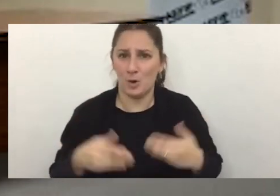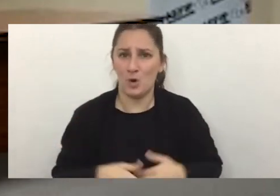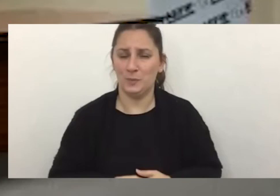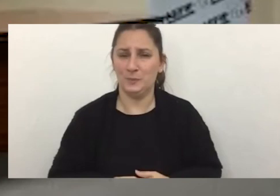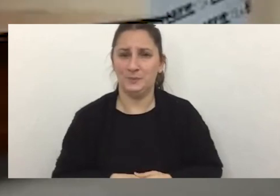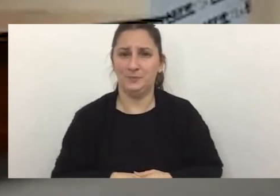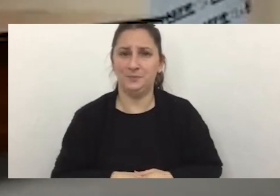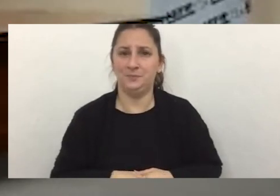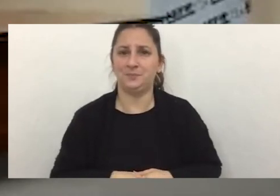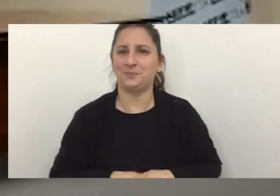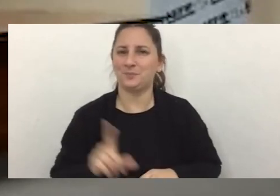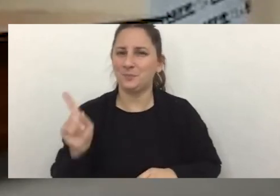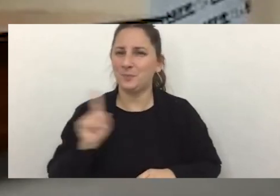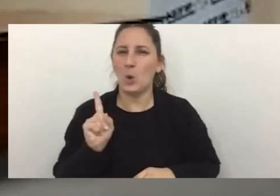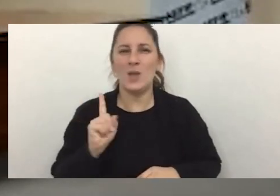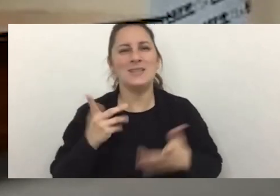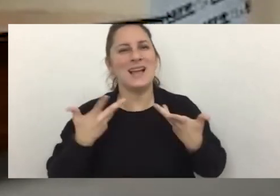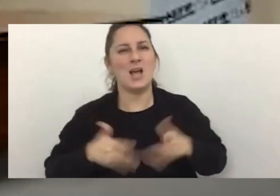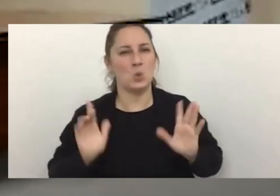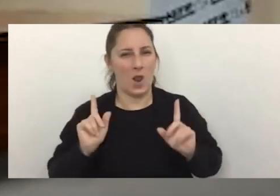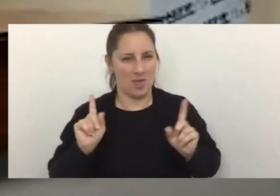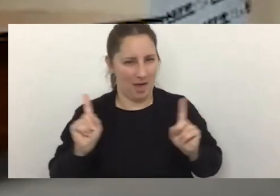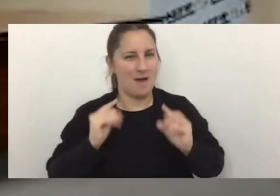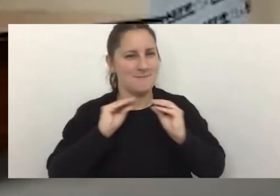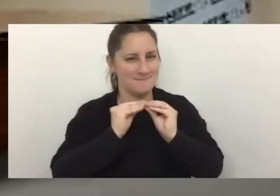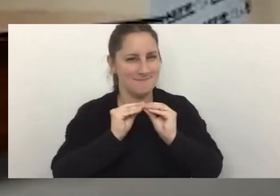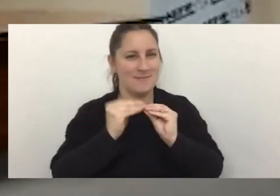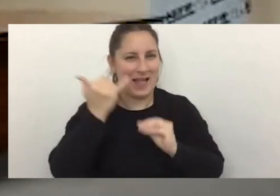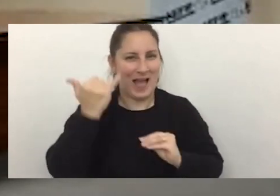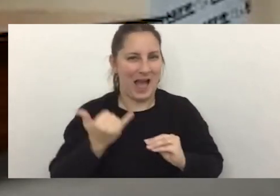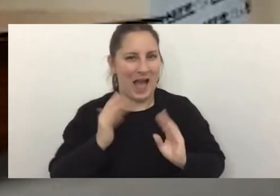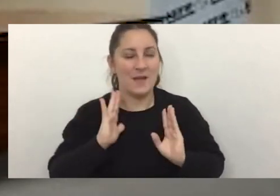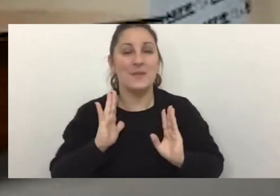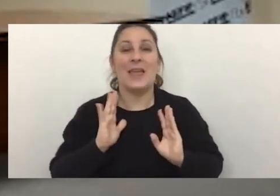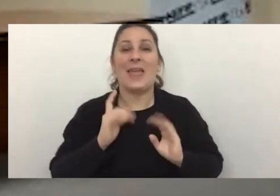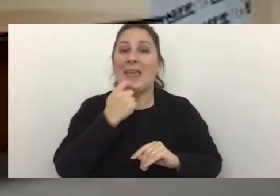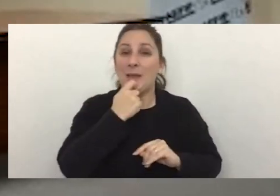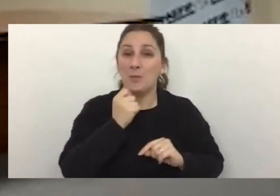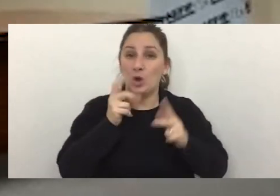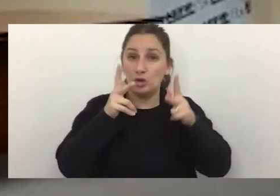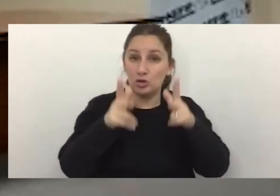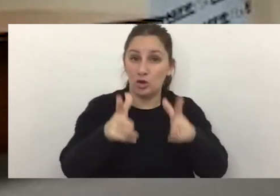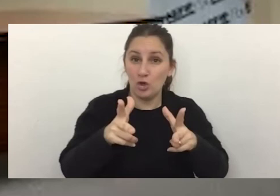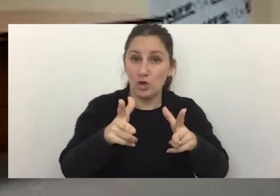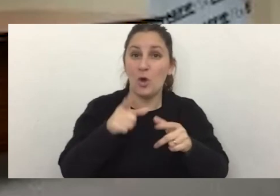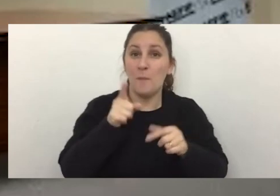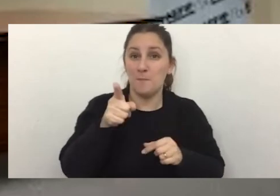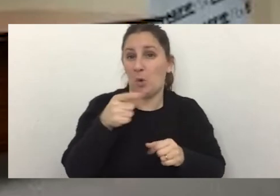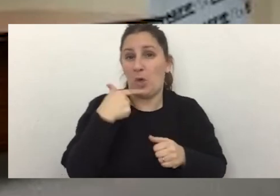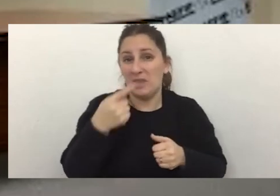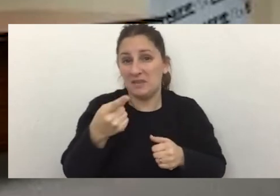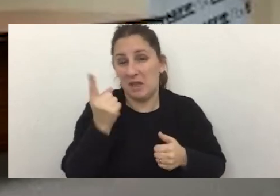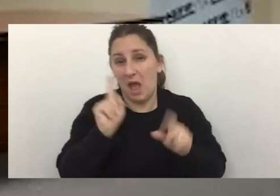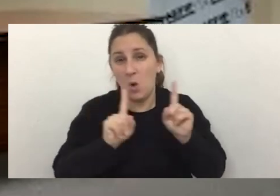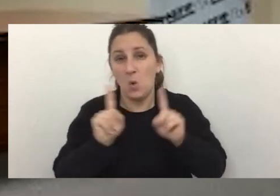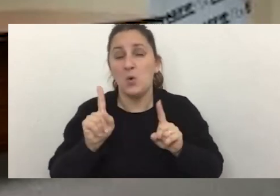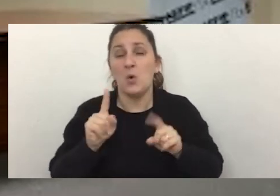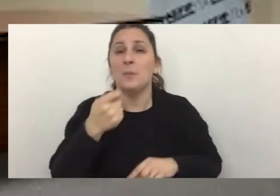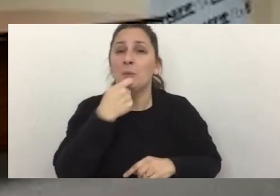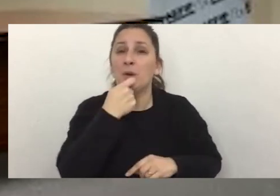No es casual esto, ¿eh? Y los casos que yo estoy diciendo los puedo mencionar. Es decir, por